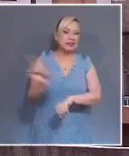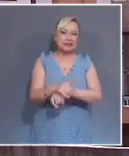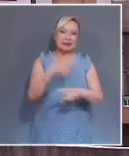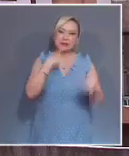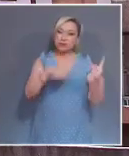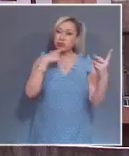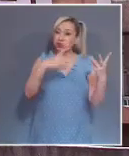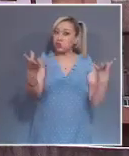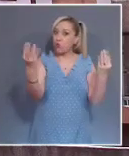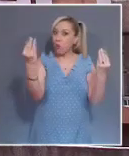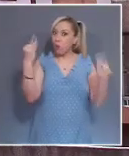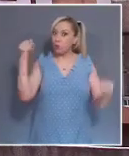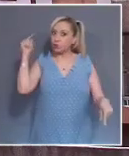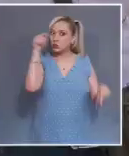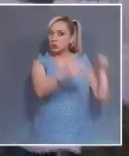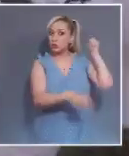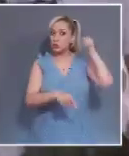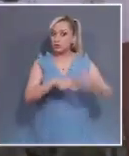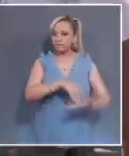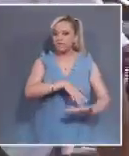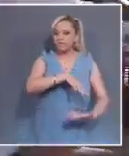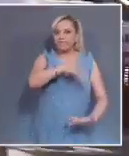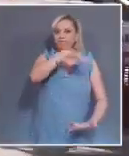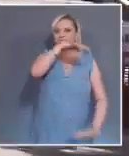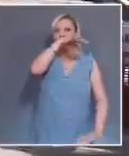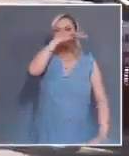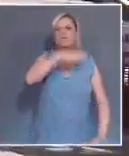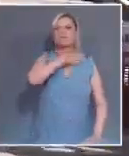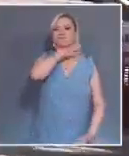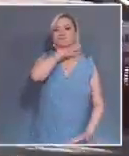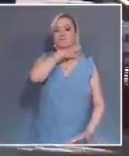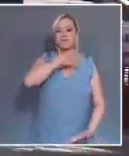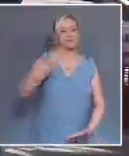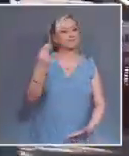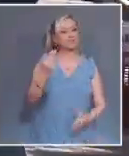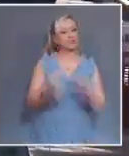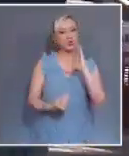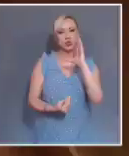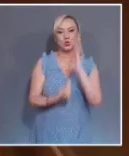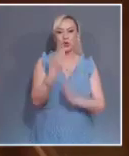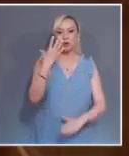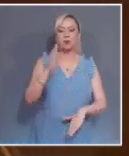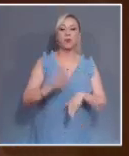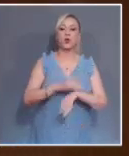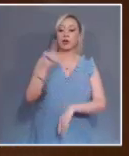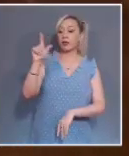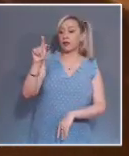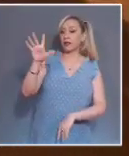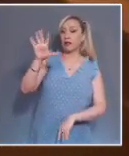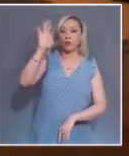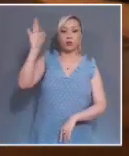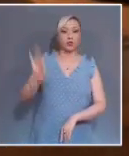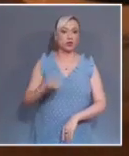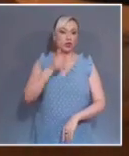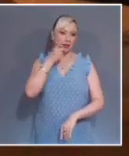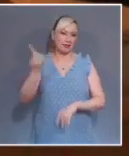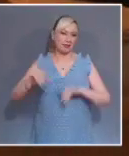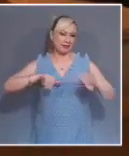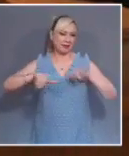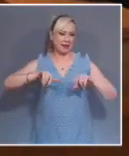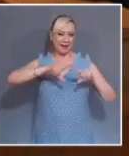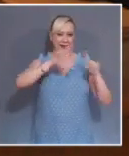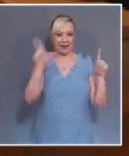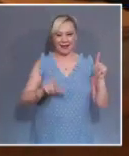En México, de acuerdo con datos del INEGI, 75% de los asuntos que se conocen por los tribunales en todo el país son